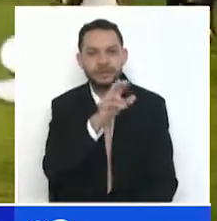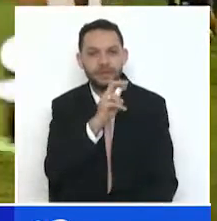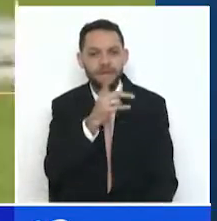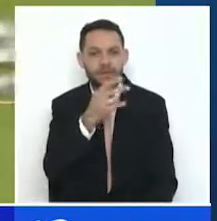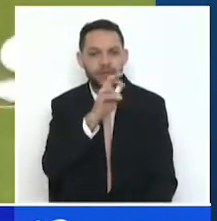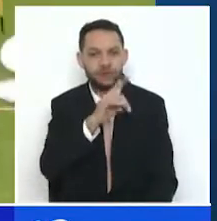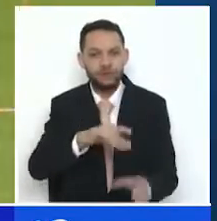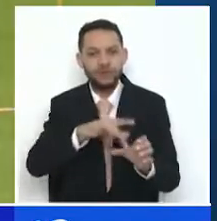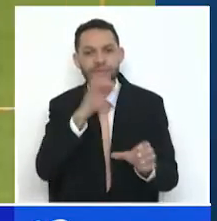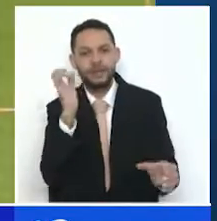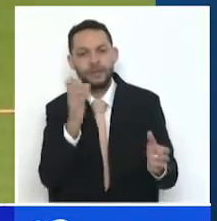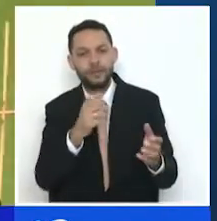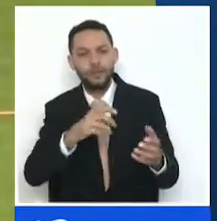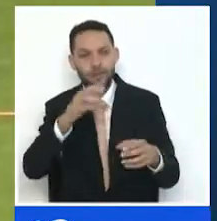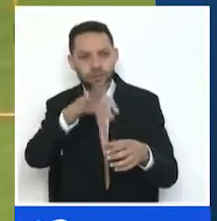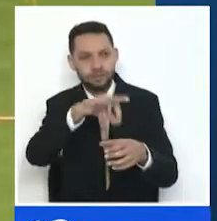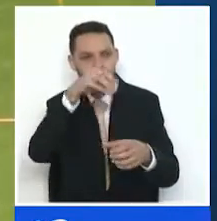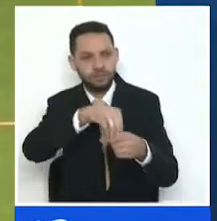convocatoria.